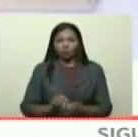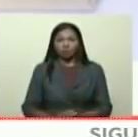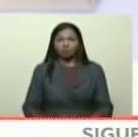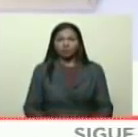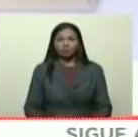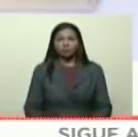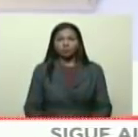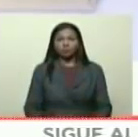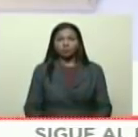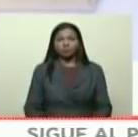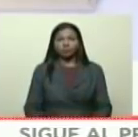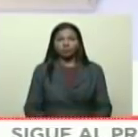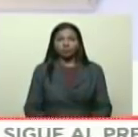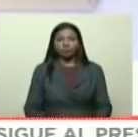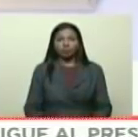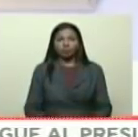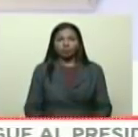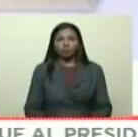Renovación.